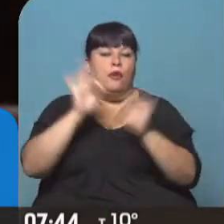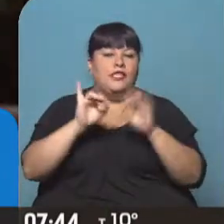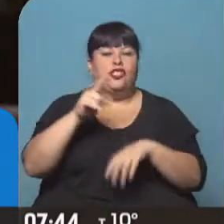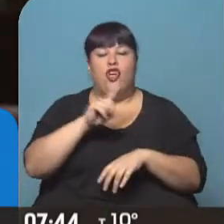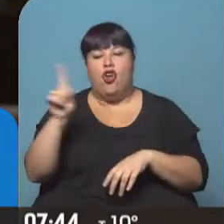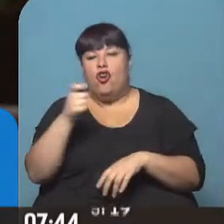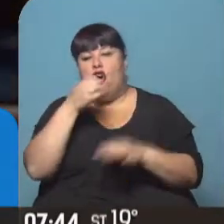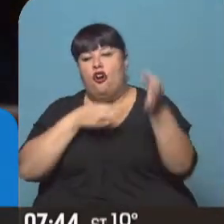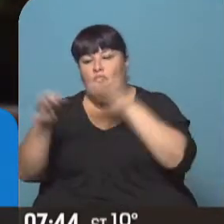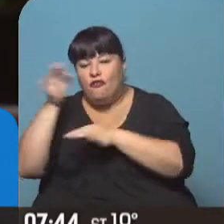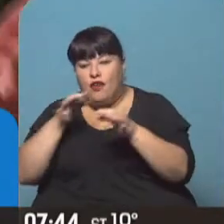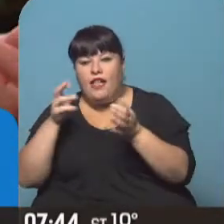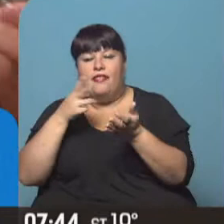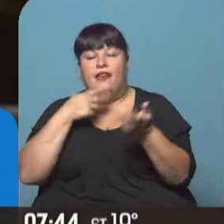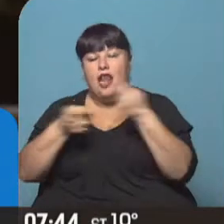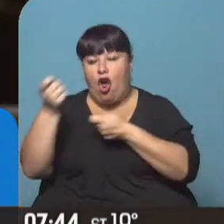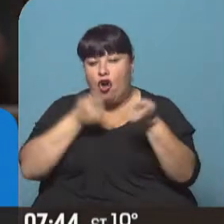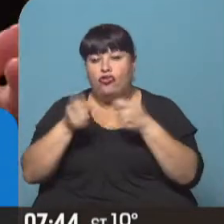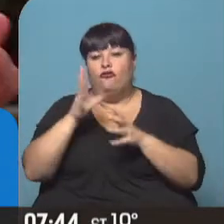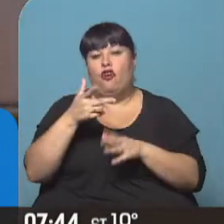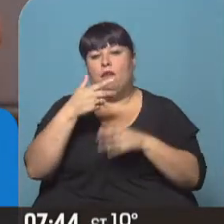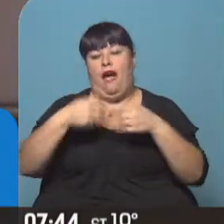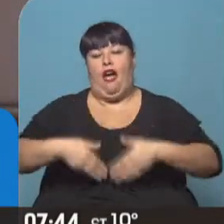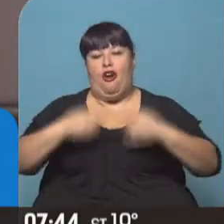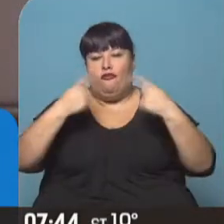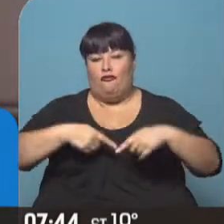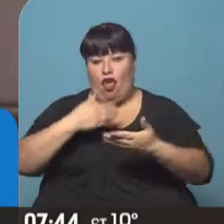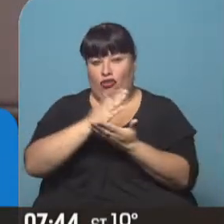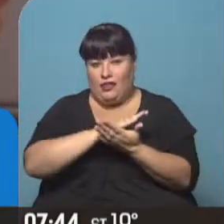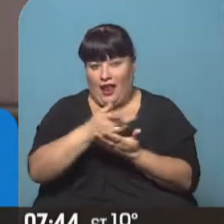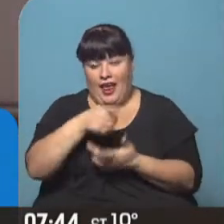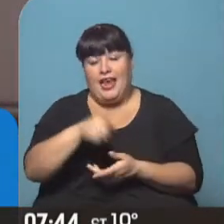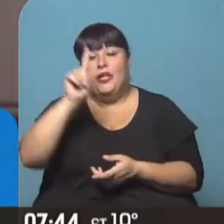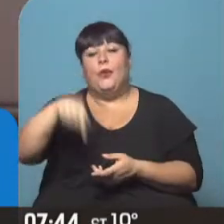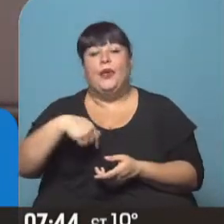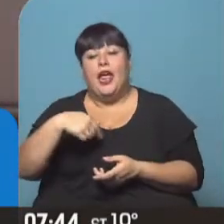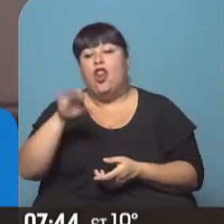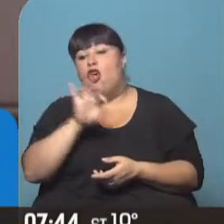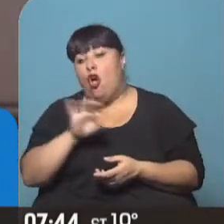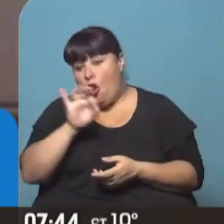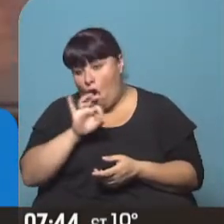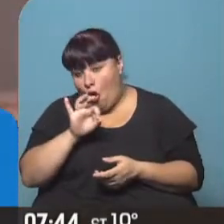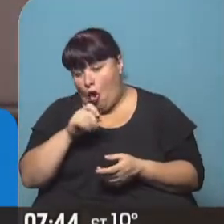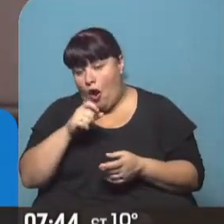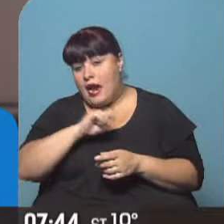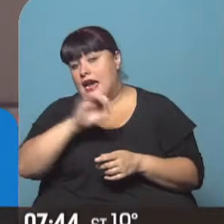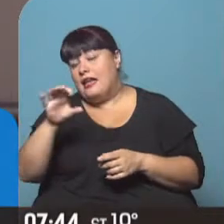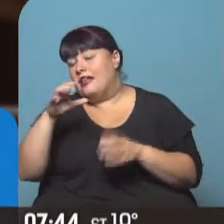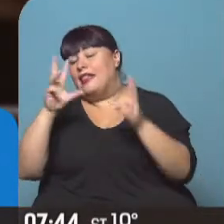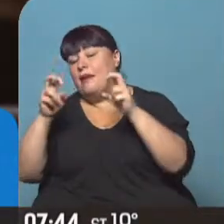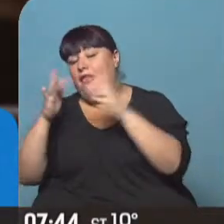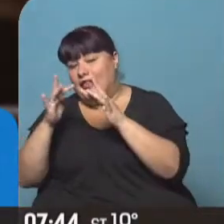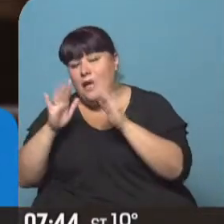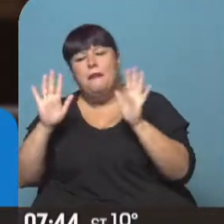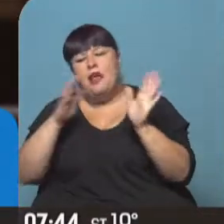las transacciones comerciales a través de las fronteras, cuando éstas tienen origen o ocurren en el campo digital. Pero